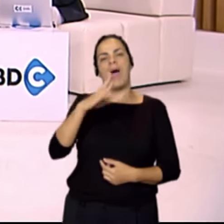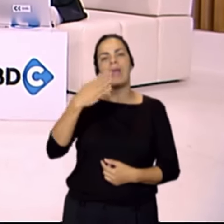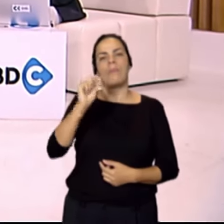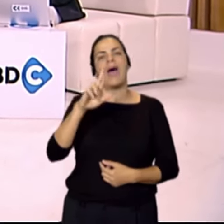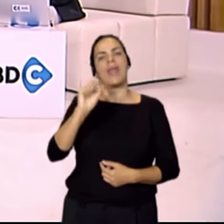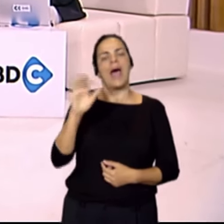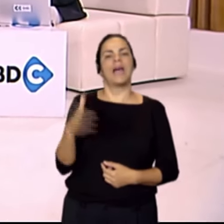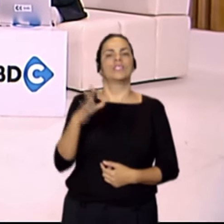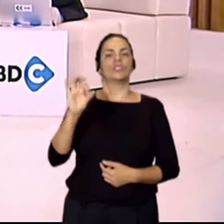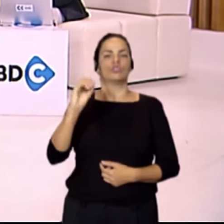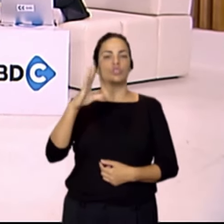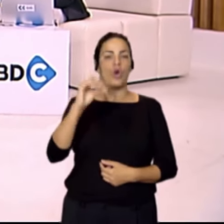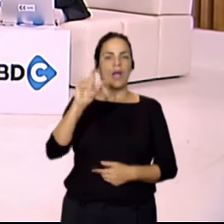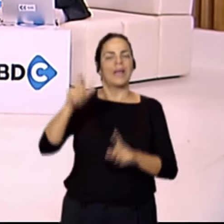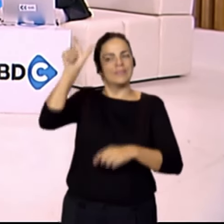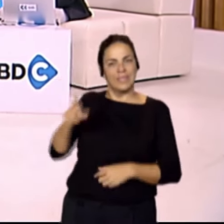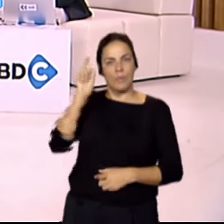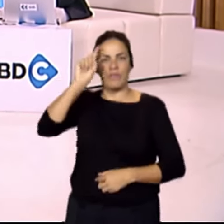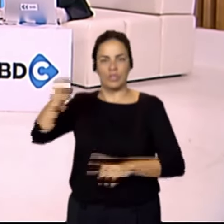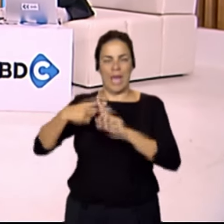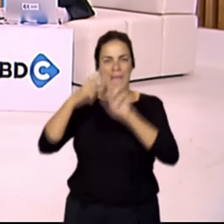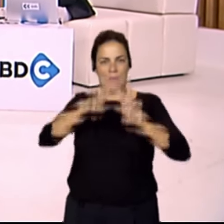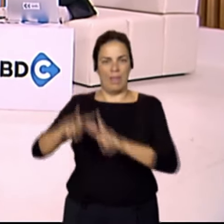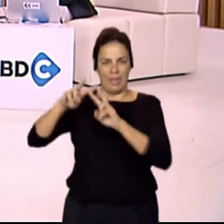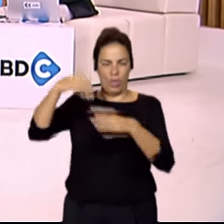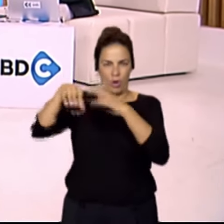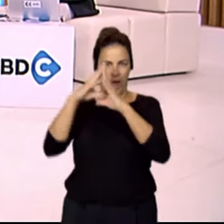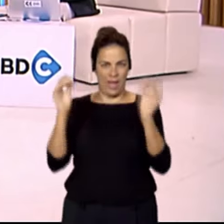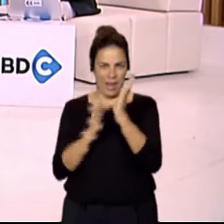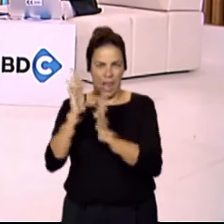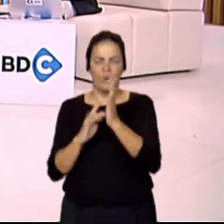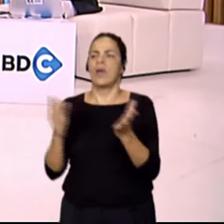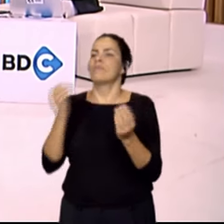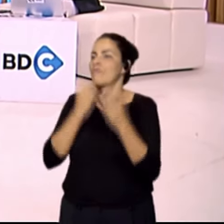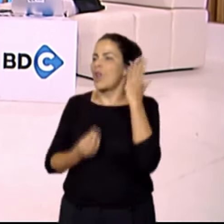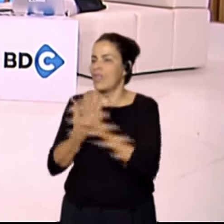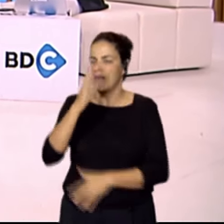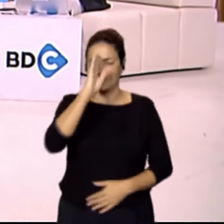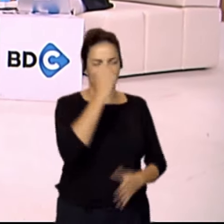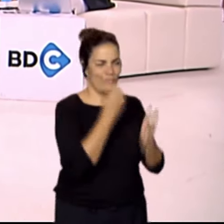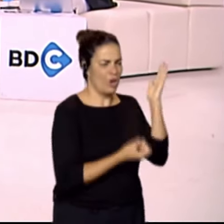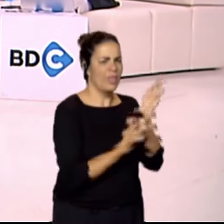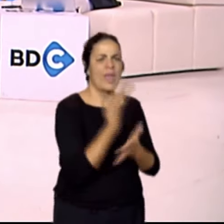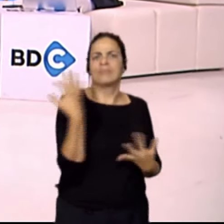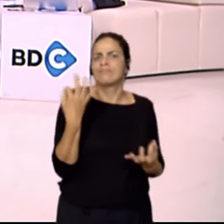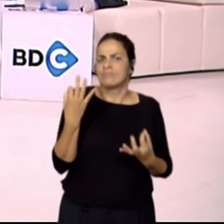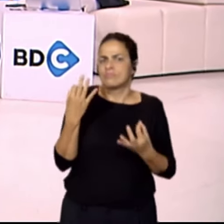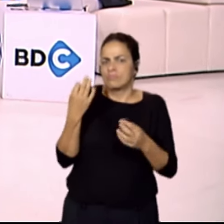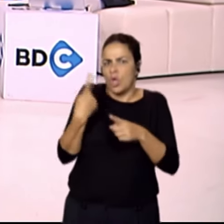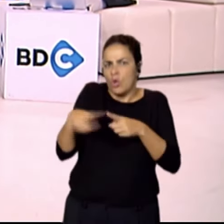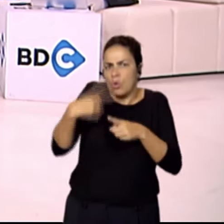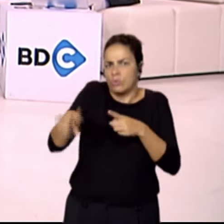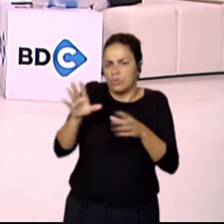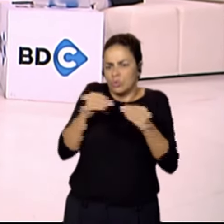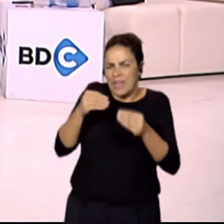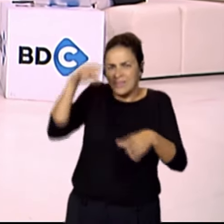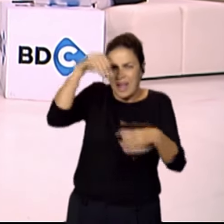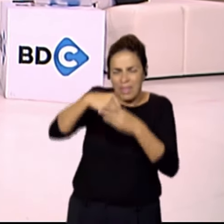ul qué tal Muy buenos días Hola Buenos días bueno Qué sustancias qué compuestos son los que se han encontrado en estos